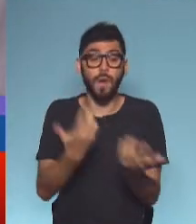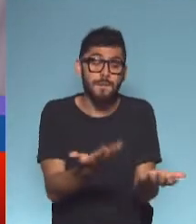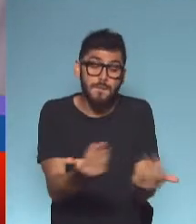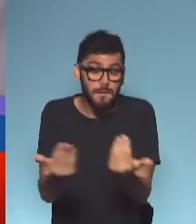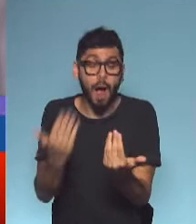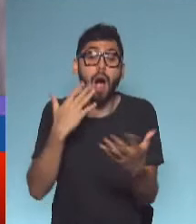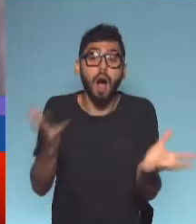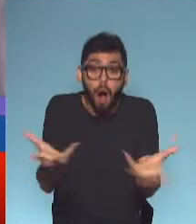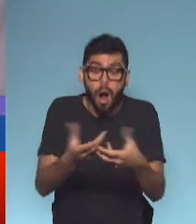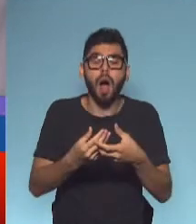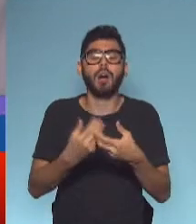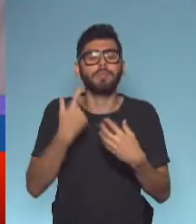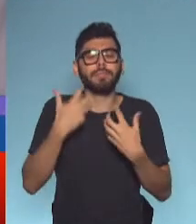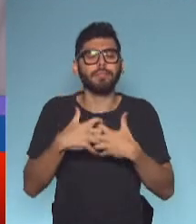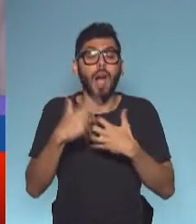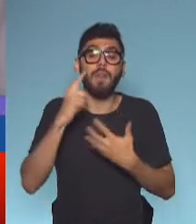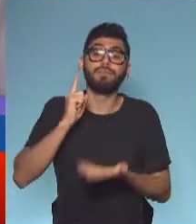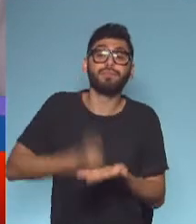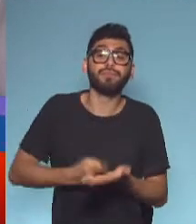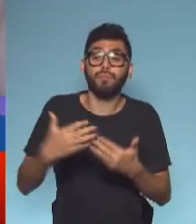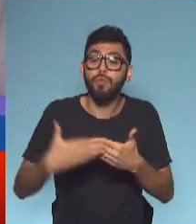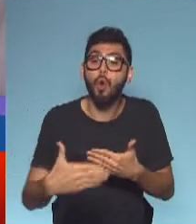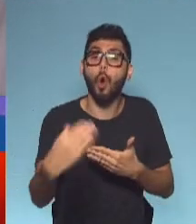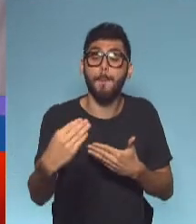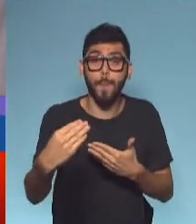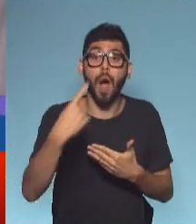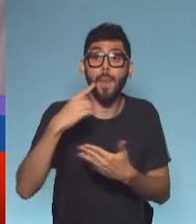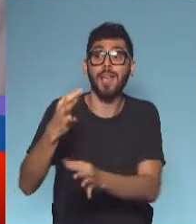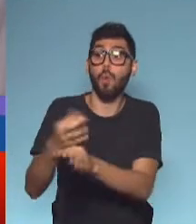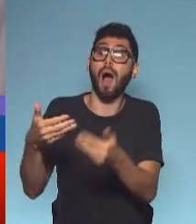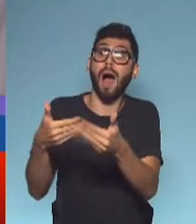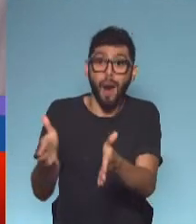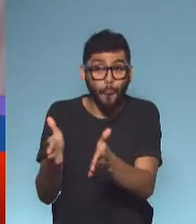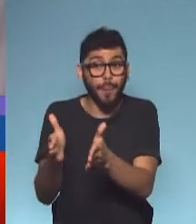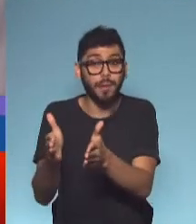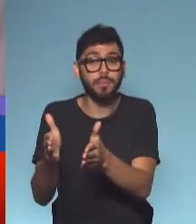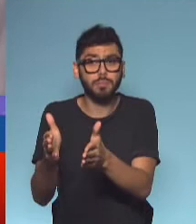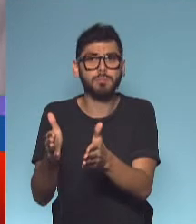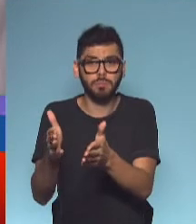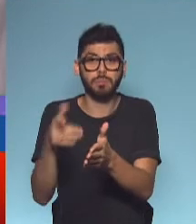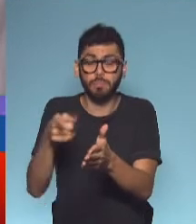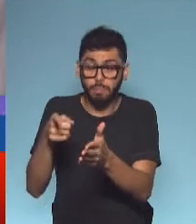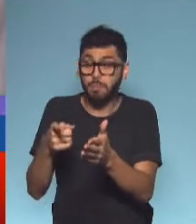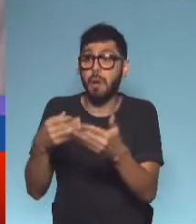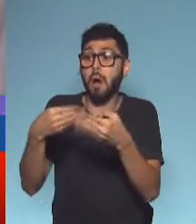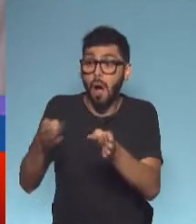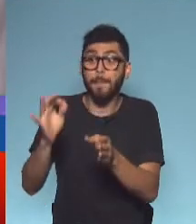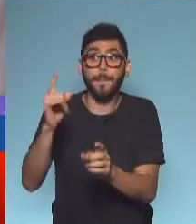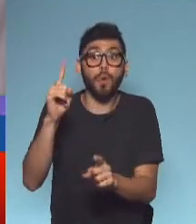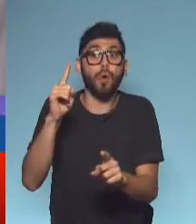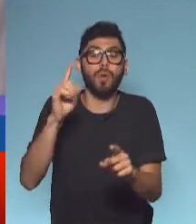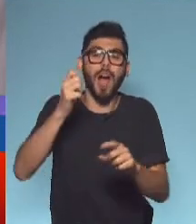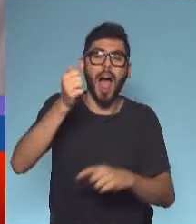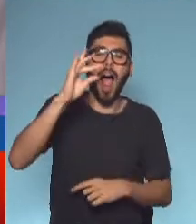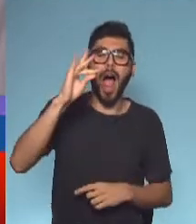etapa. Si la nueva etapa es de reapertura escolar, se hará administradamente. ¿Qué significa